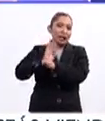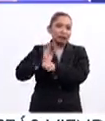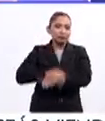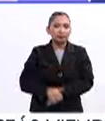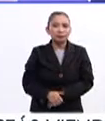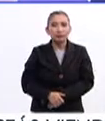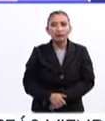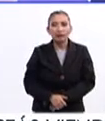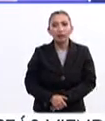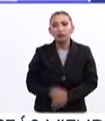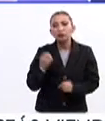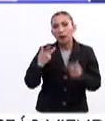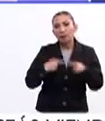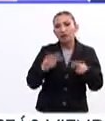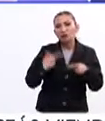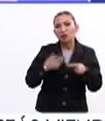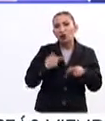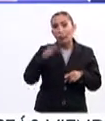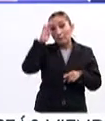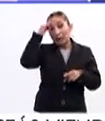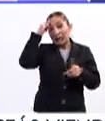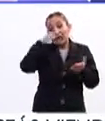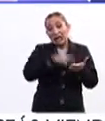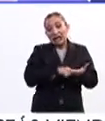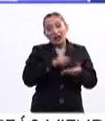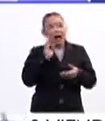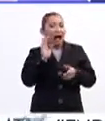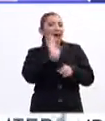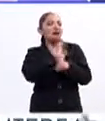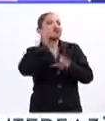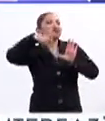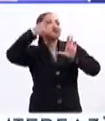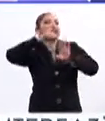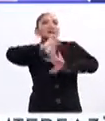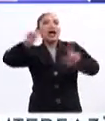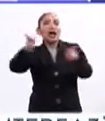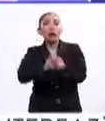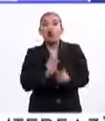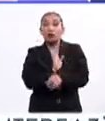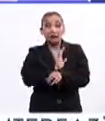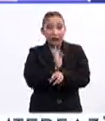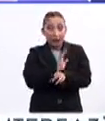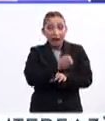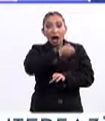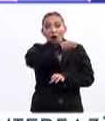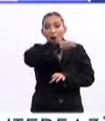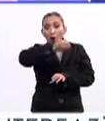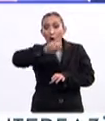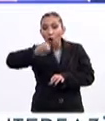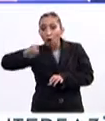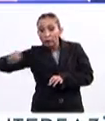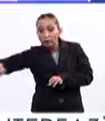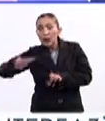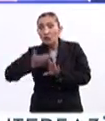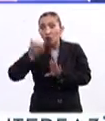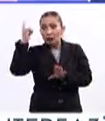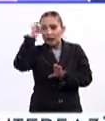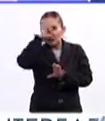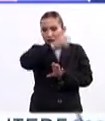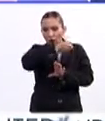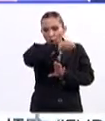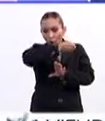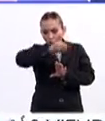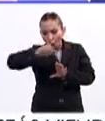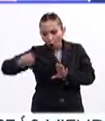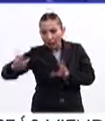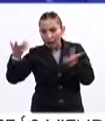peli. Muchas personas han de pensar que, bueno, se filma y ya. El cine lleva un orden y es muy complejo el